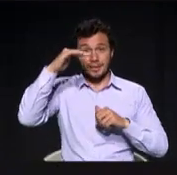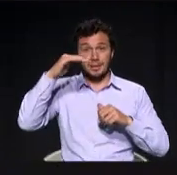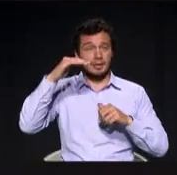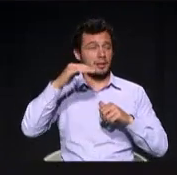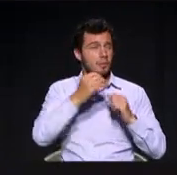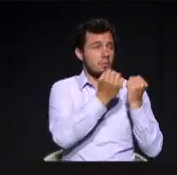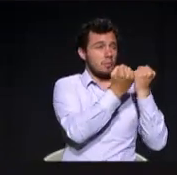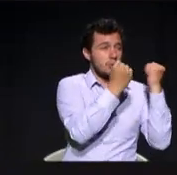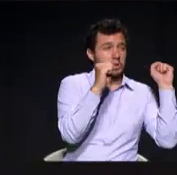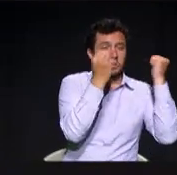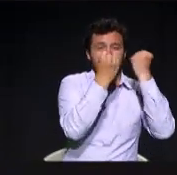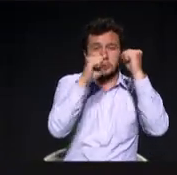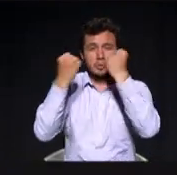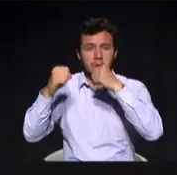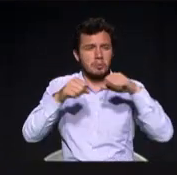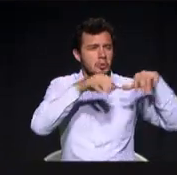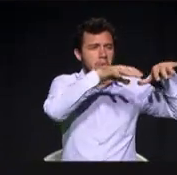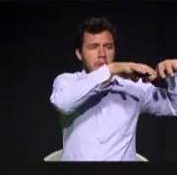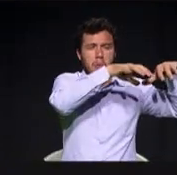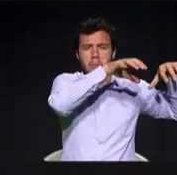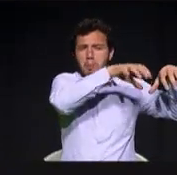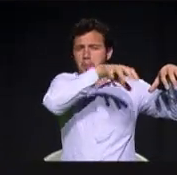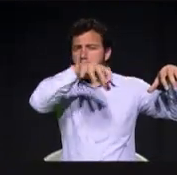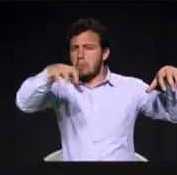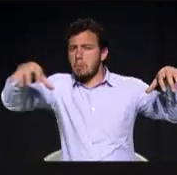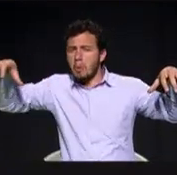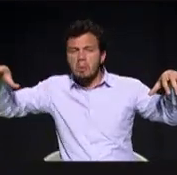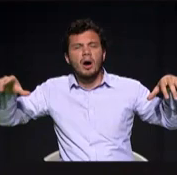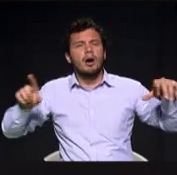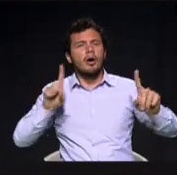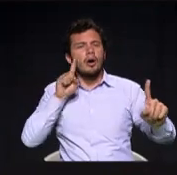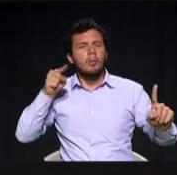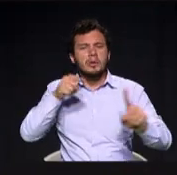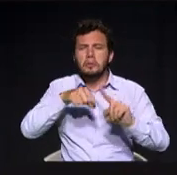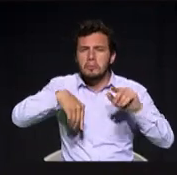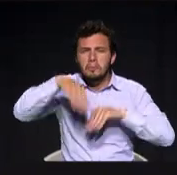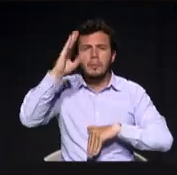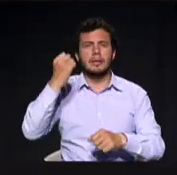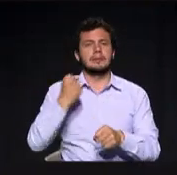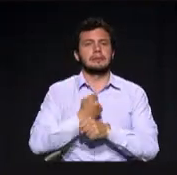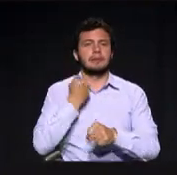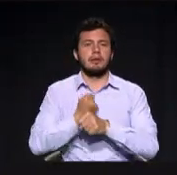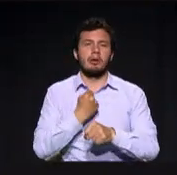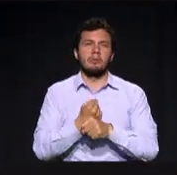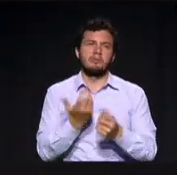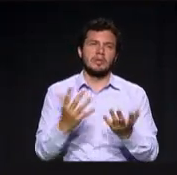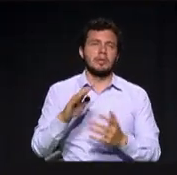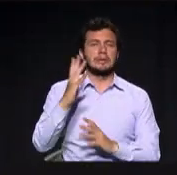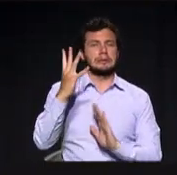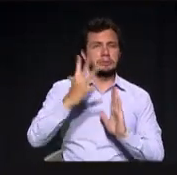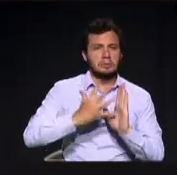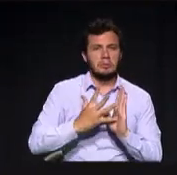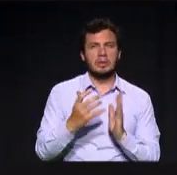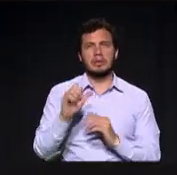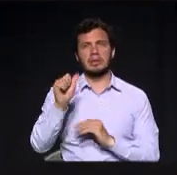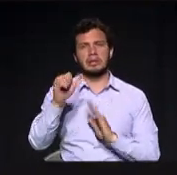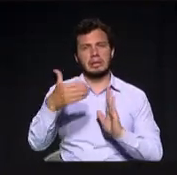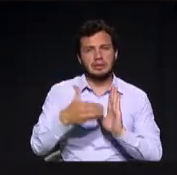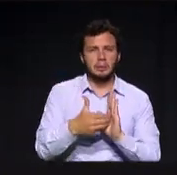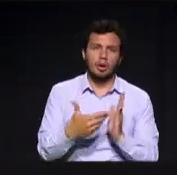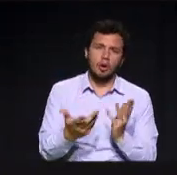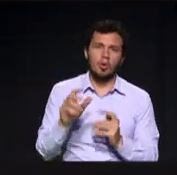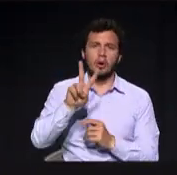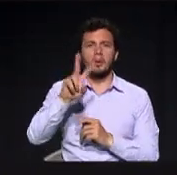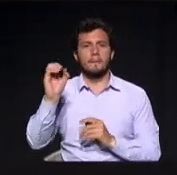más trabajo de lo que habla ahorita 5 mil a 10 mil y 20 mil en grado